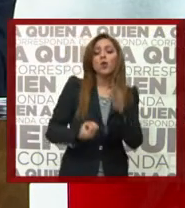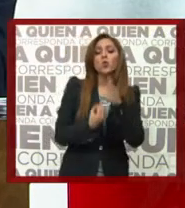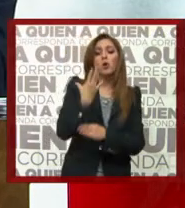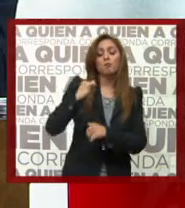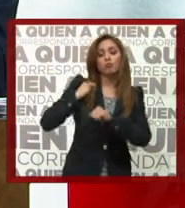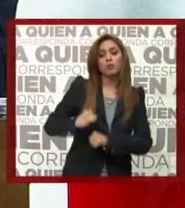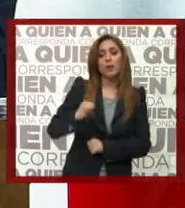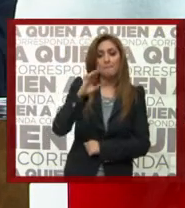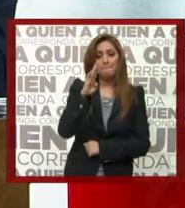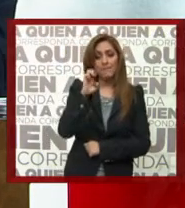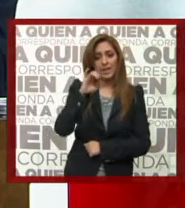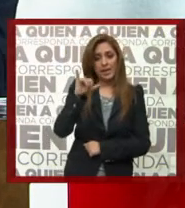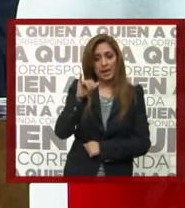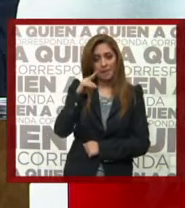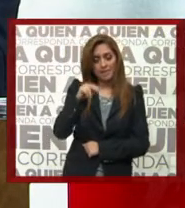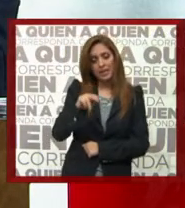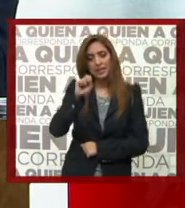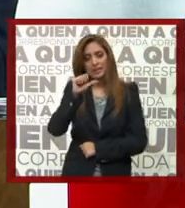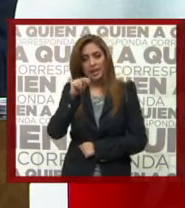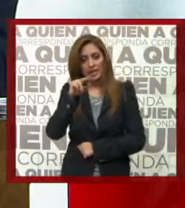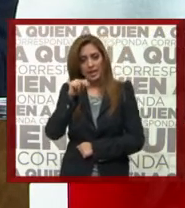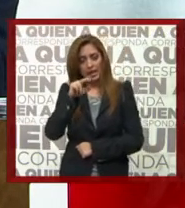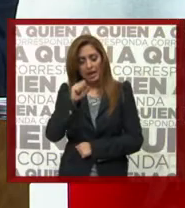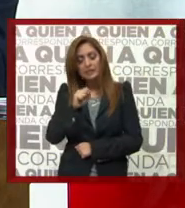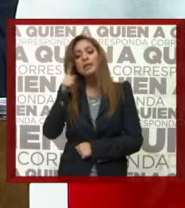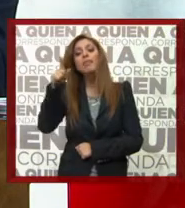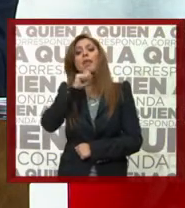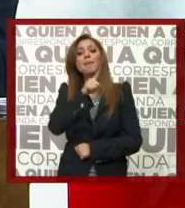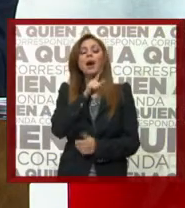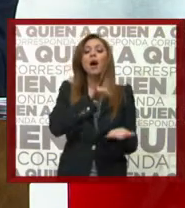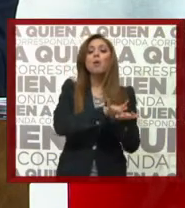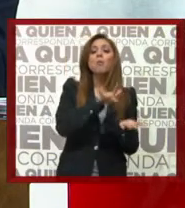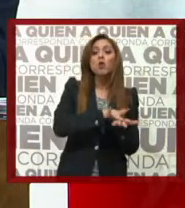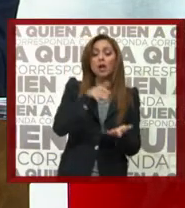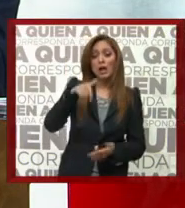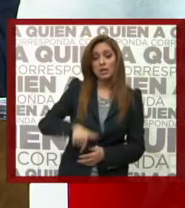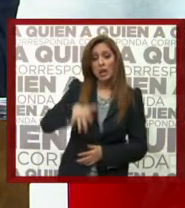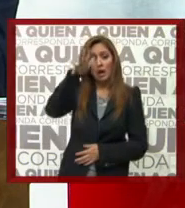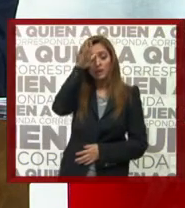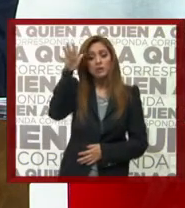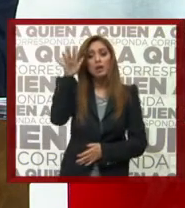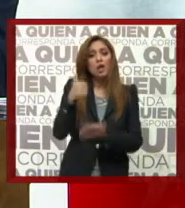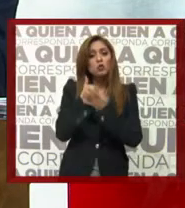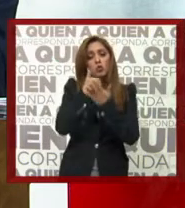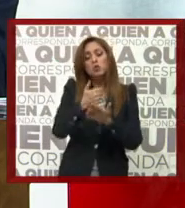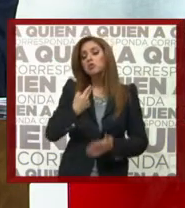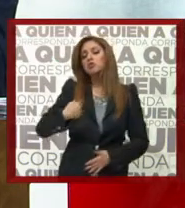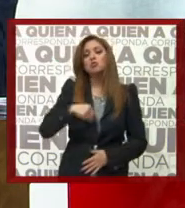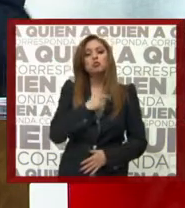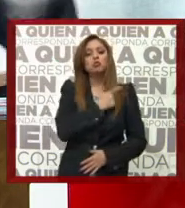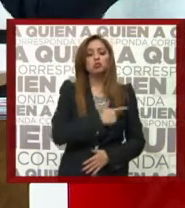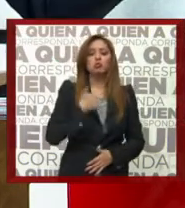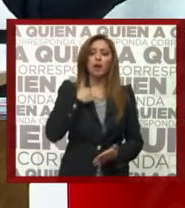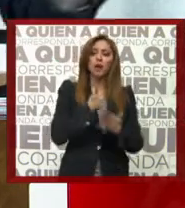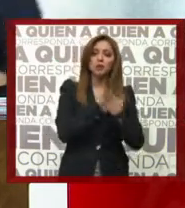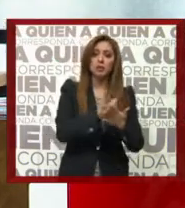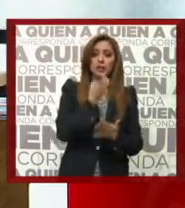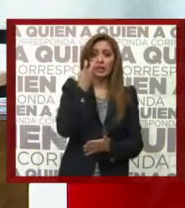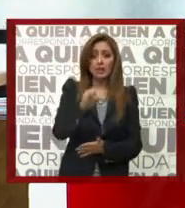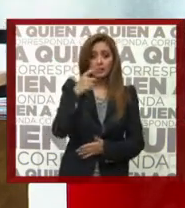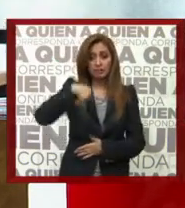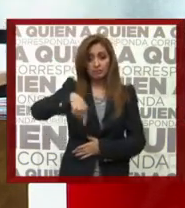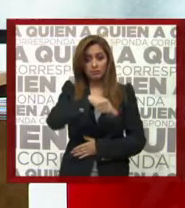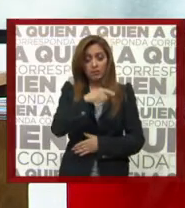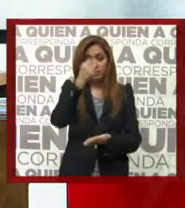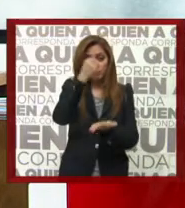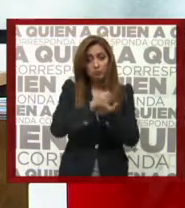Sada, atender a nuestro público, brindar apoyo, porque Azteca sí ayuda, y para nosotros es un placer hacerlo, y esta es la ventana donde se